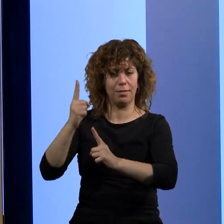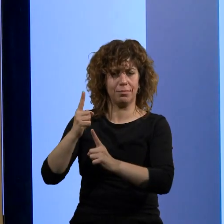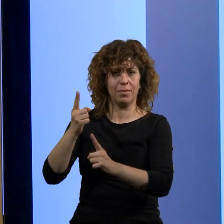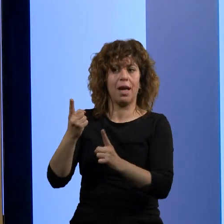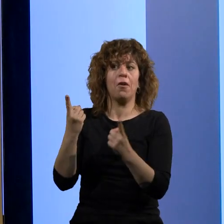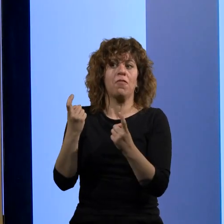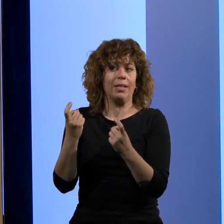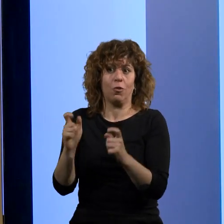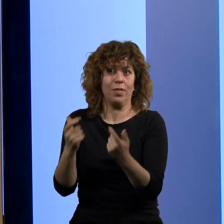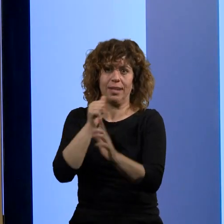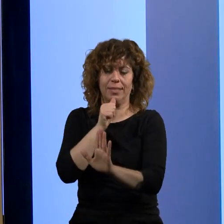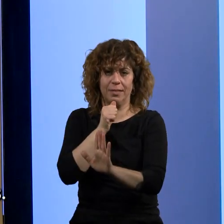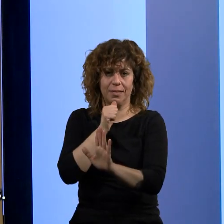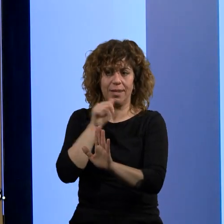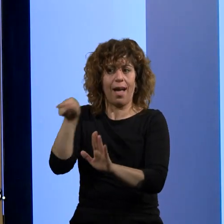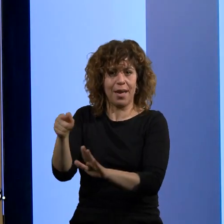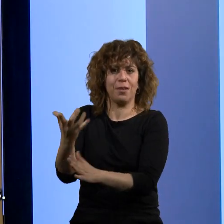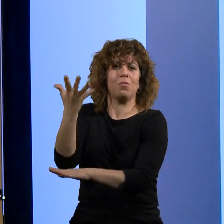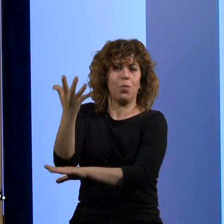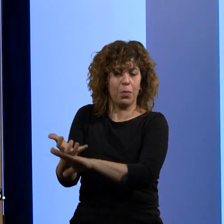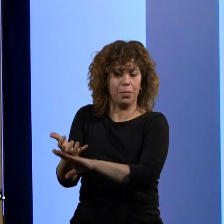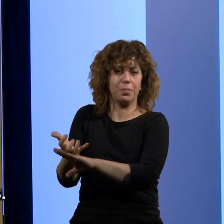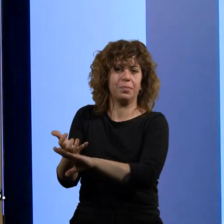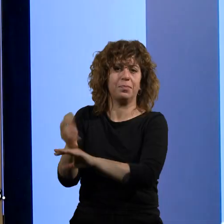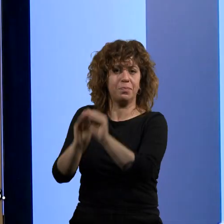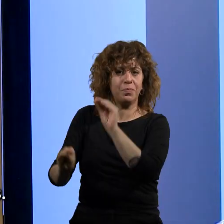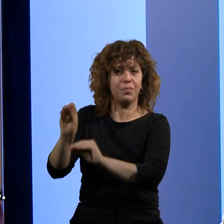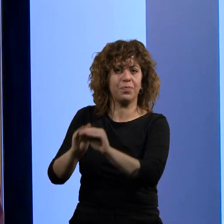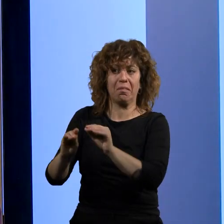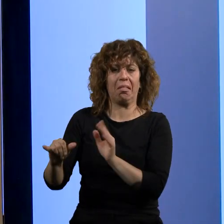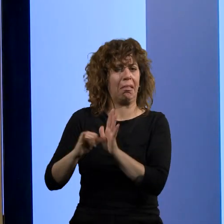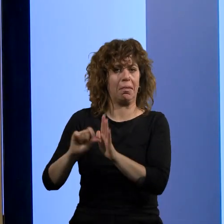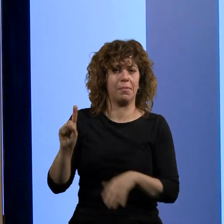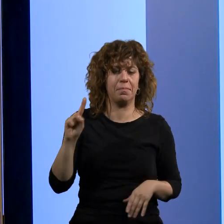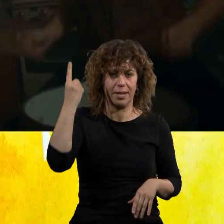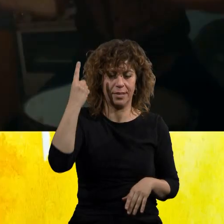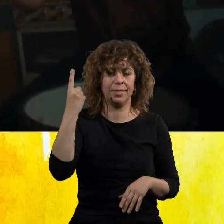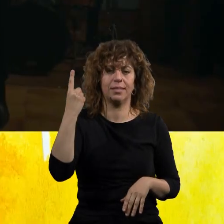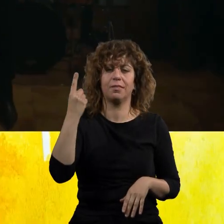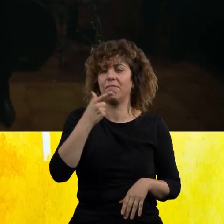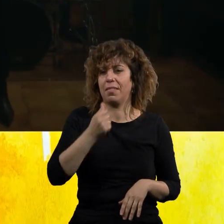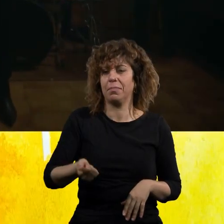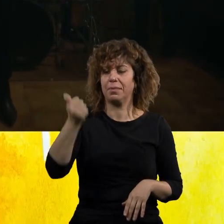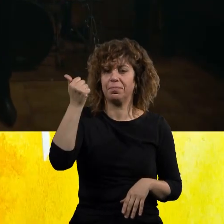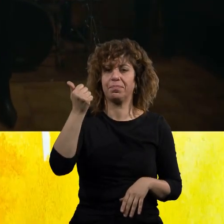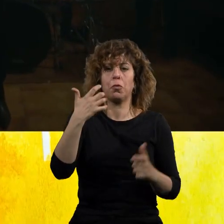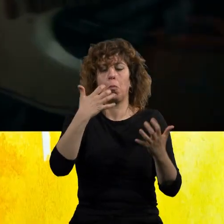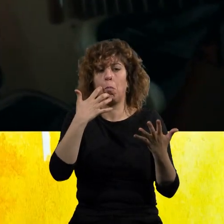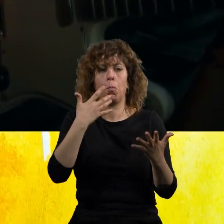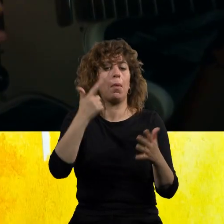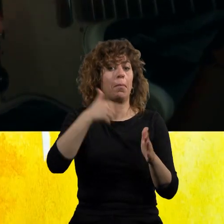cerrándolo, pero bueno, como ahí es donde lo hemos grabado, pues es lo que más a mano tenemos, pero bueno, sí que nos va a llevar a tocar